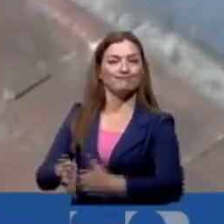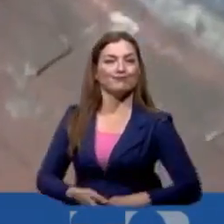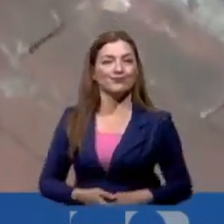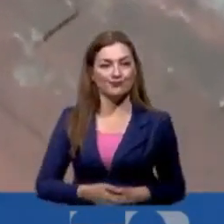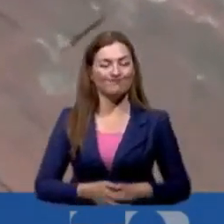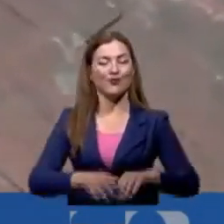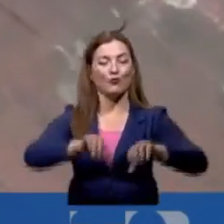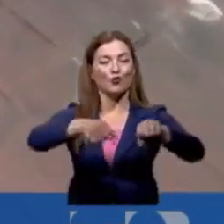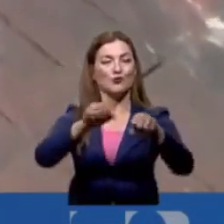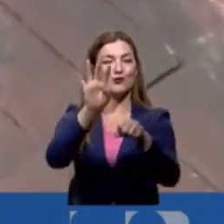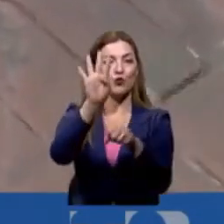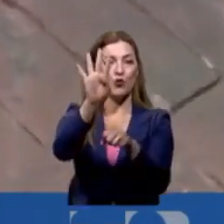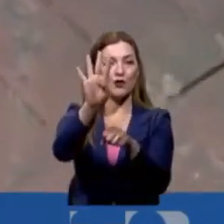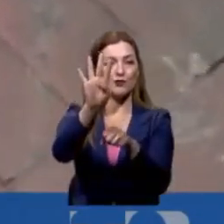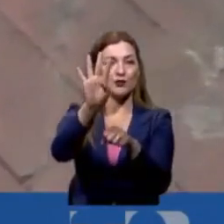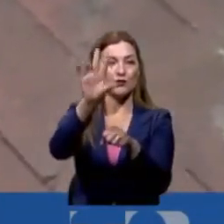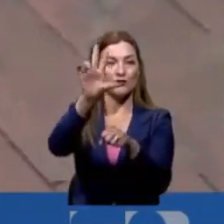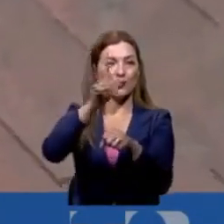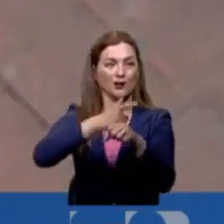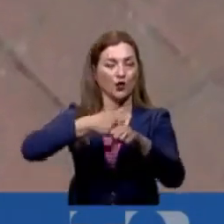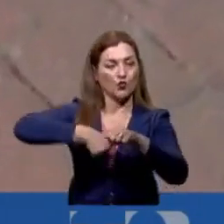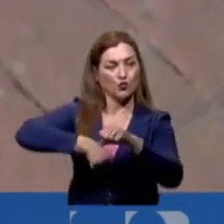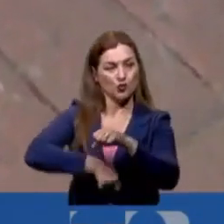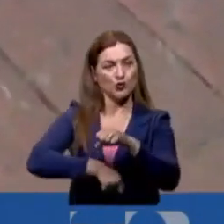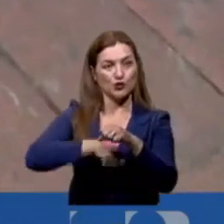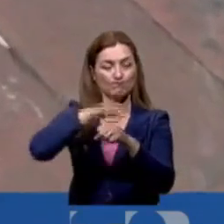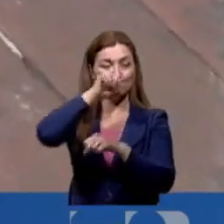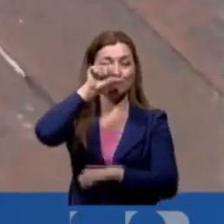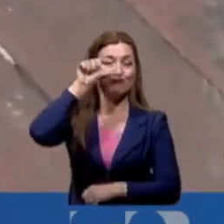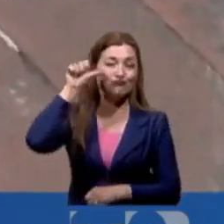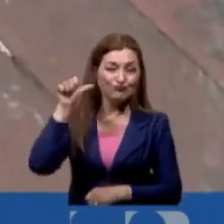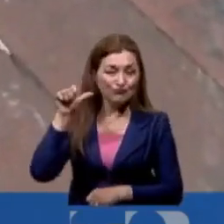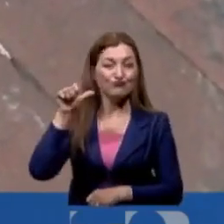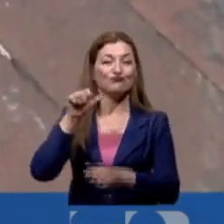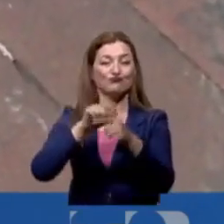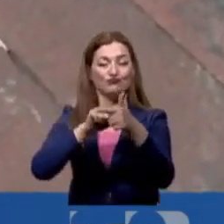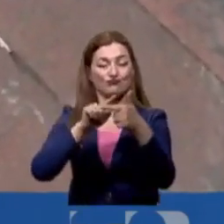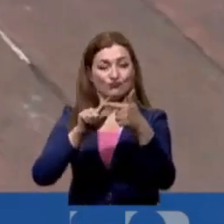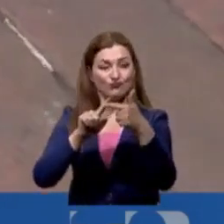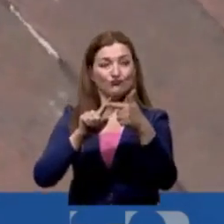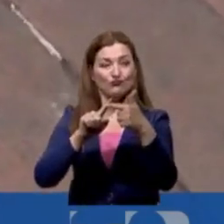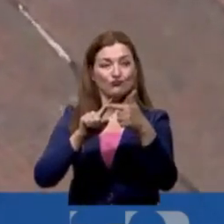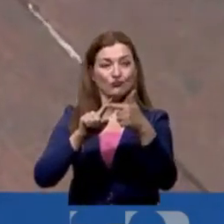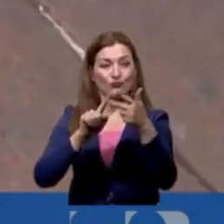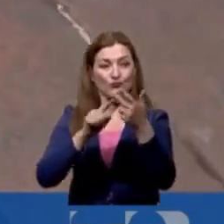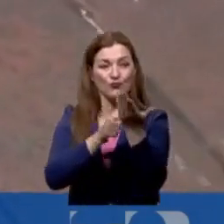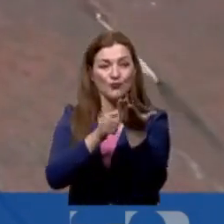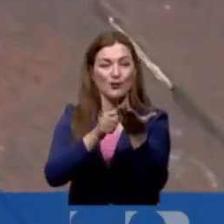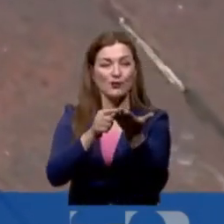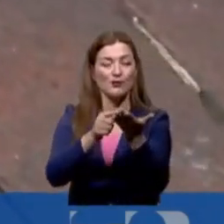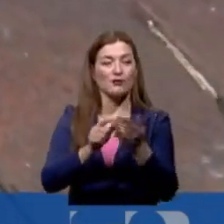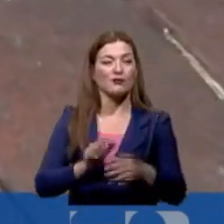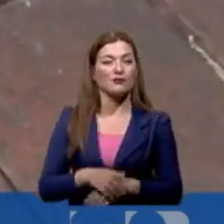4 motociclistas. 3 cuchillos, droga, también hay otras sustancias sujetas a fiscalización que